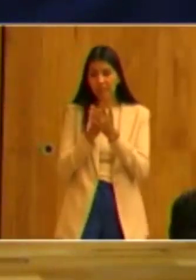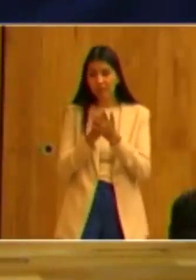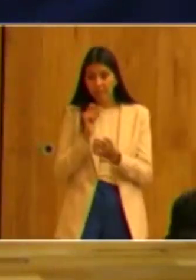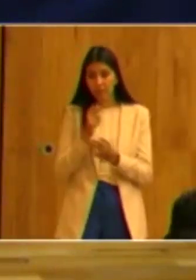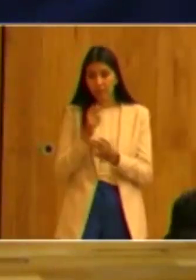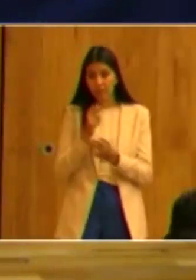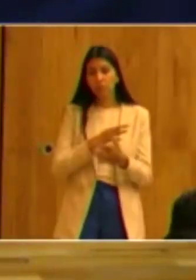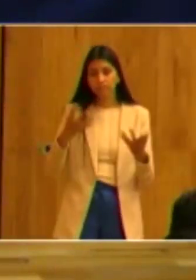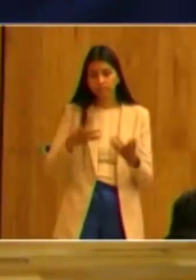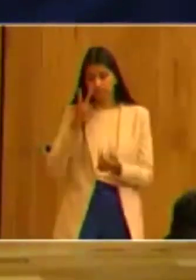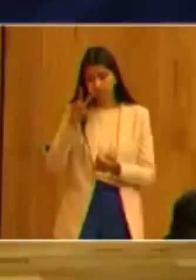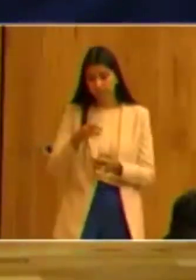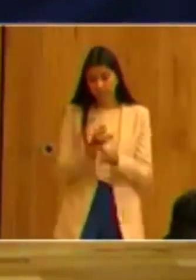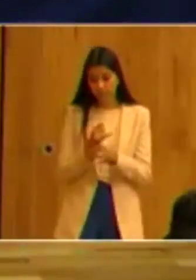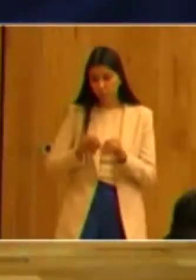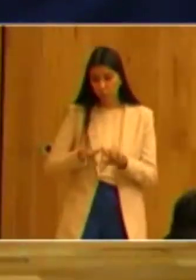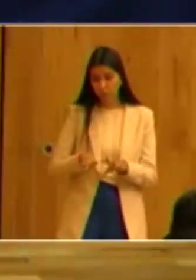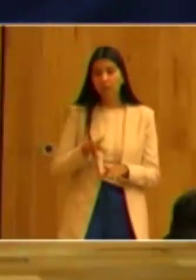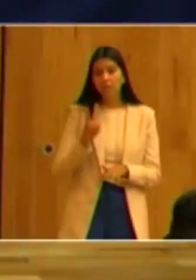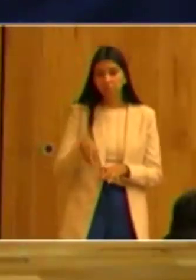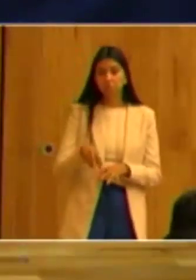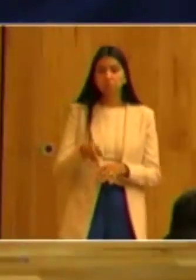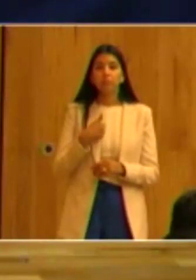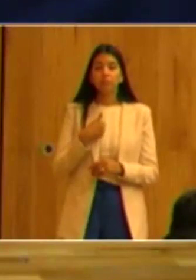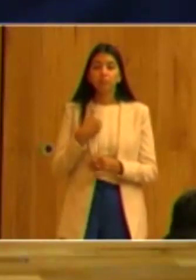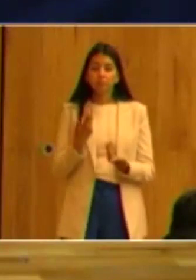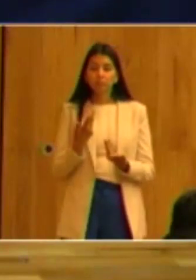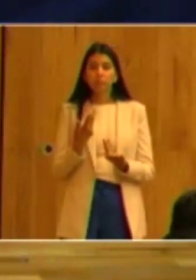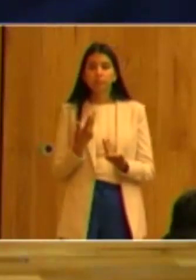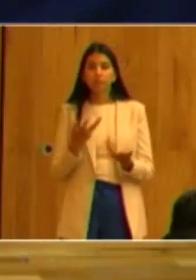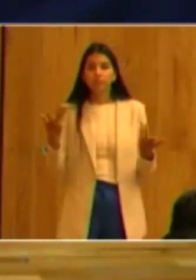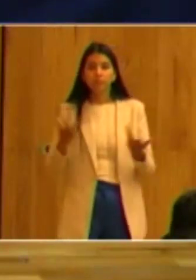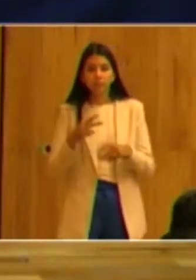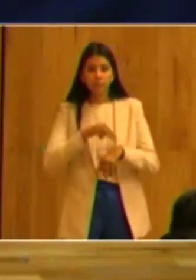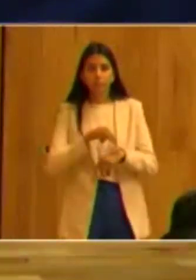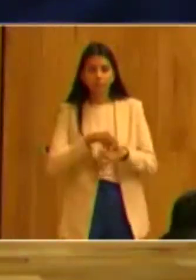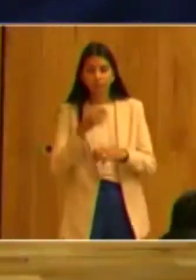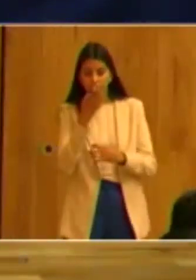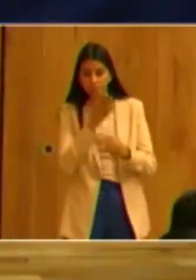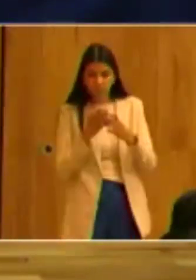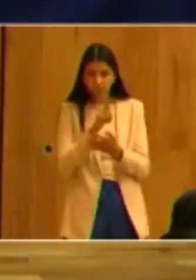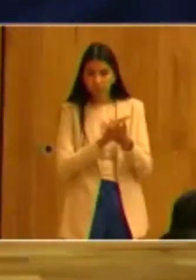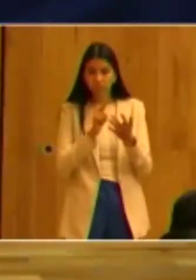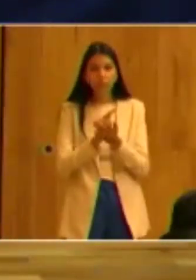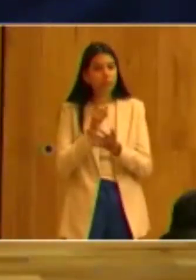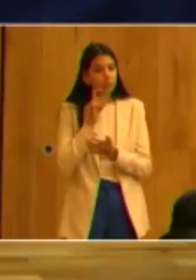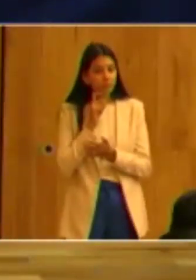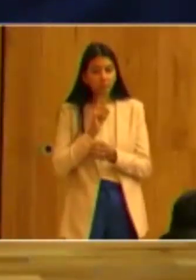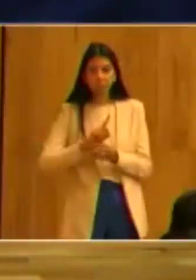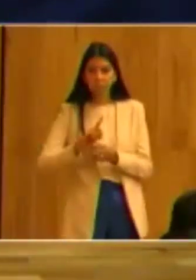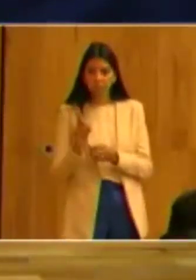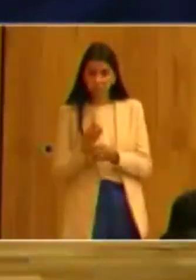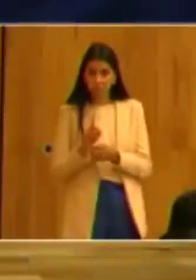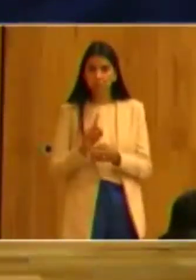esa credibilidad de su información. Ahí yo no me iría por el dictamen médico legal sexual. En el caso